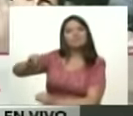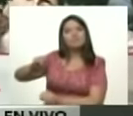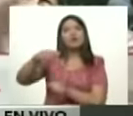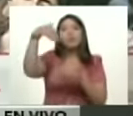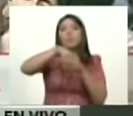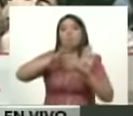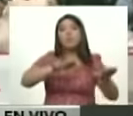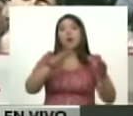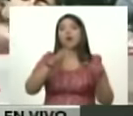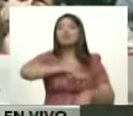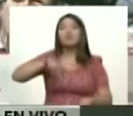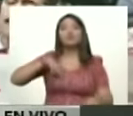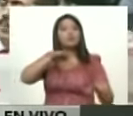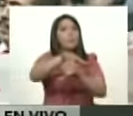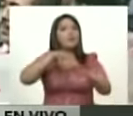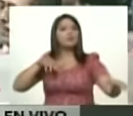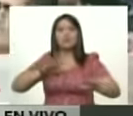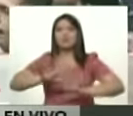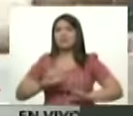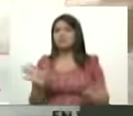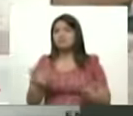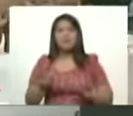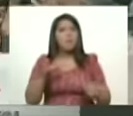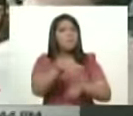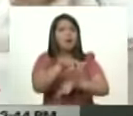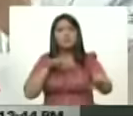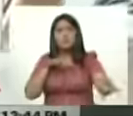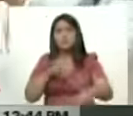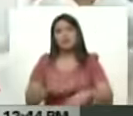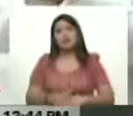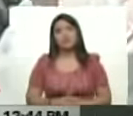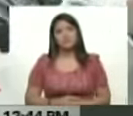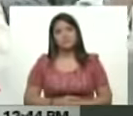nosotros somos mayoría. Somos mayoría.